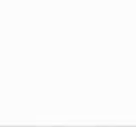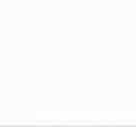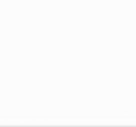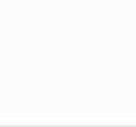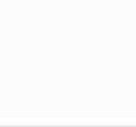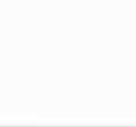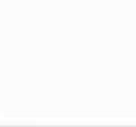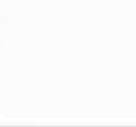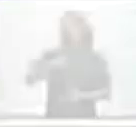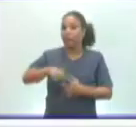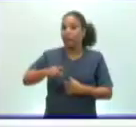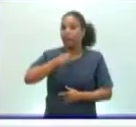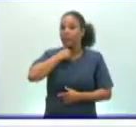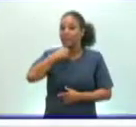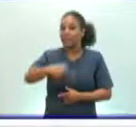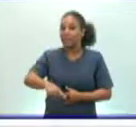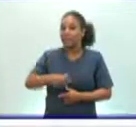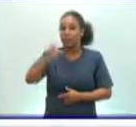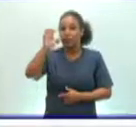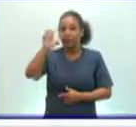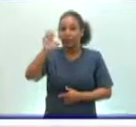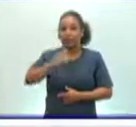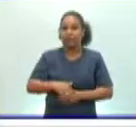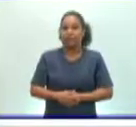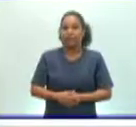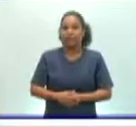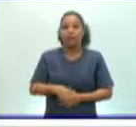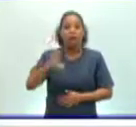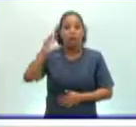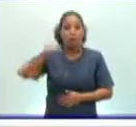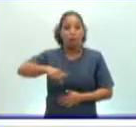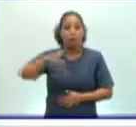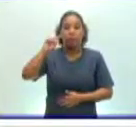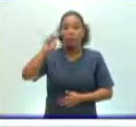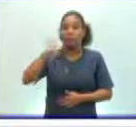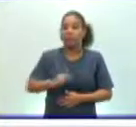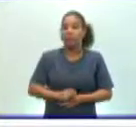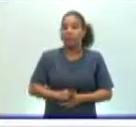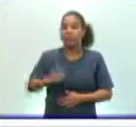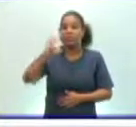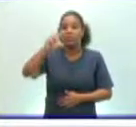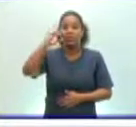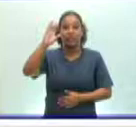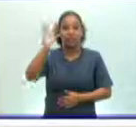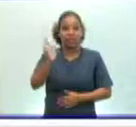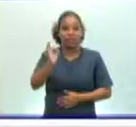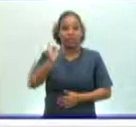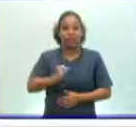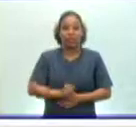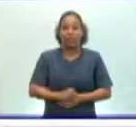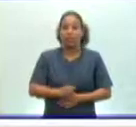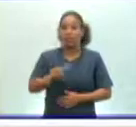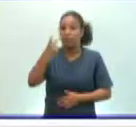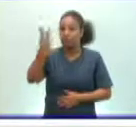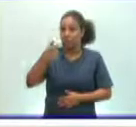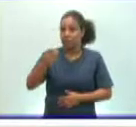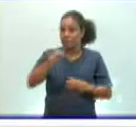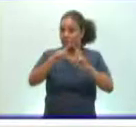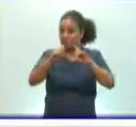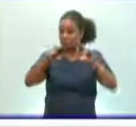El próximo inciso, el E. Ahora nos dicen que CF, marquemos en nuestra